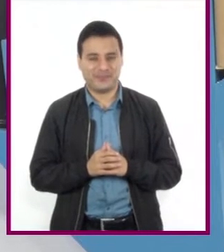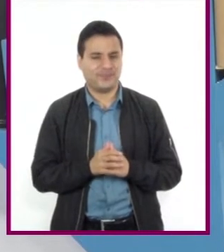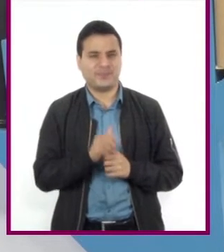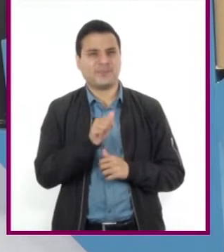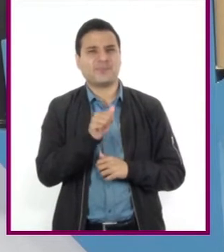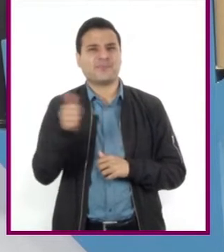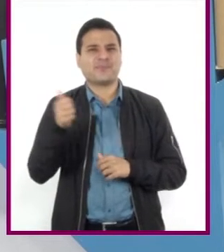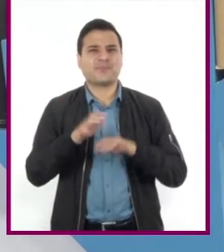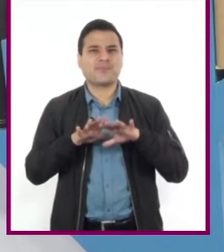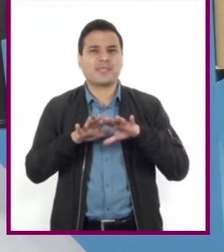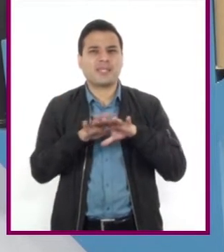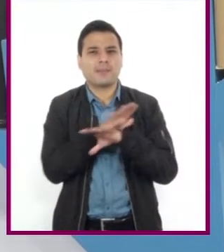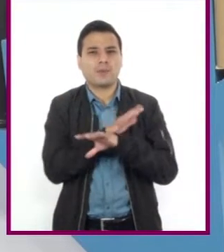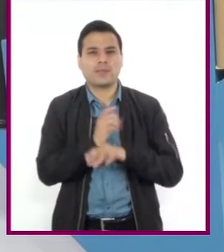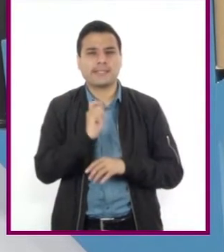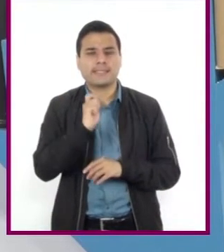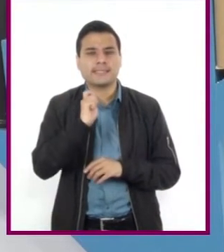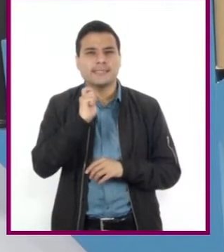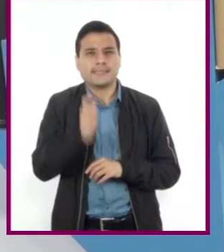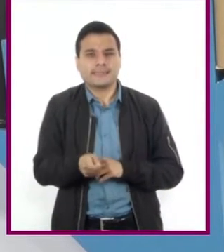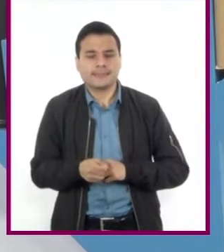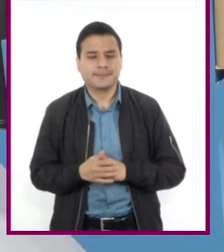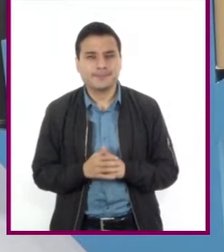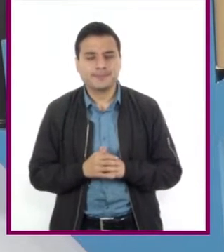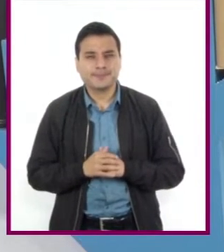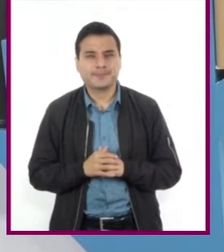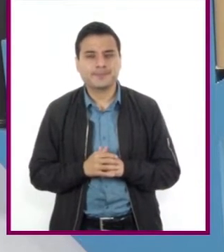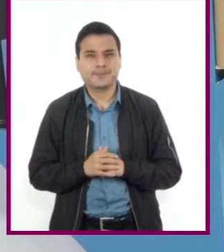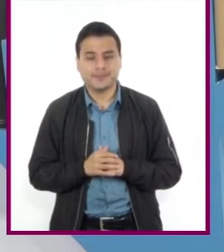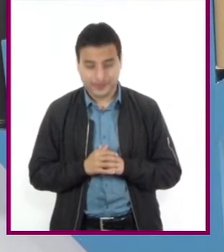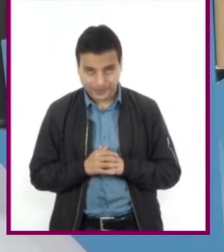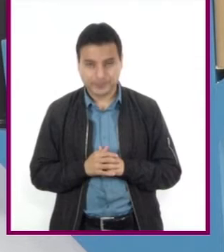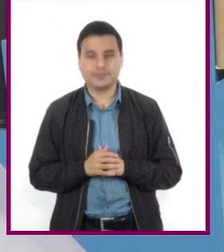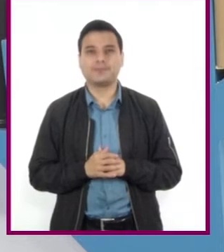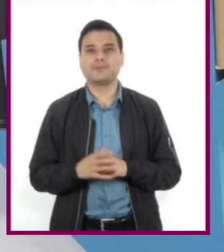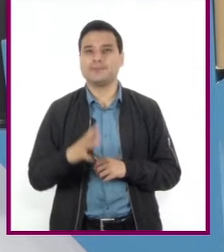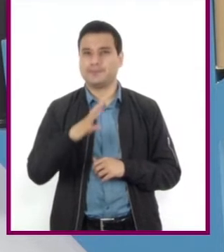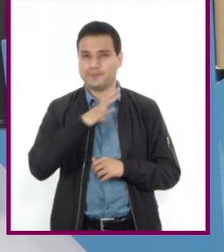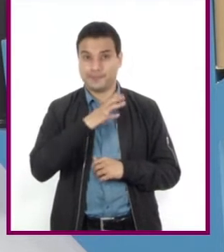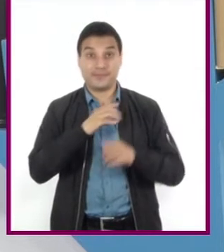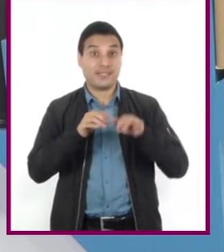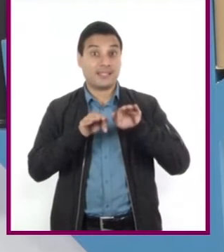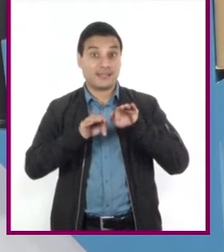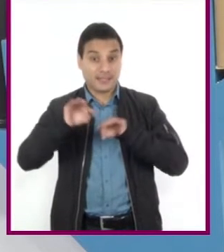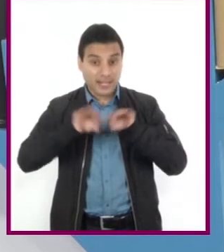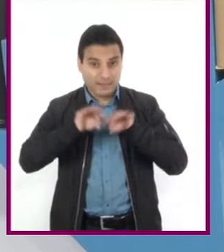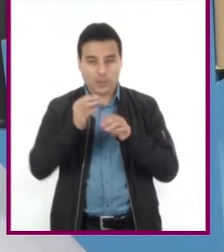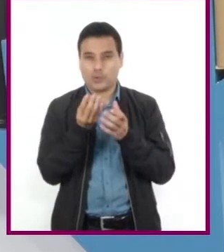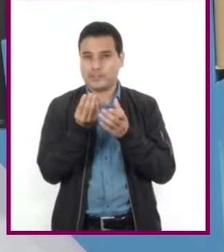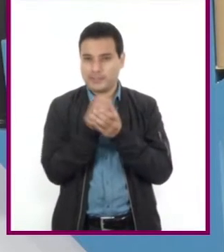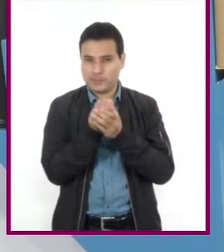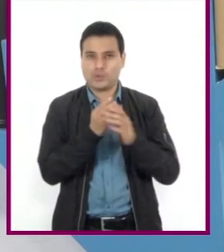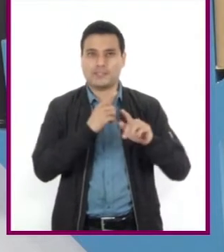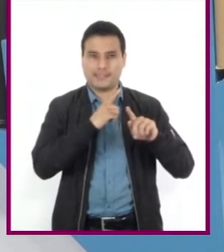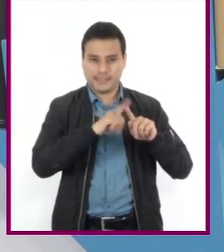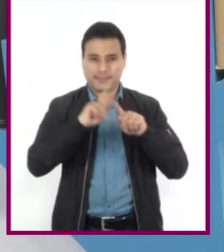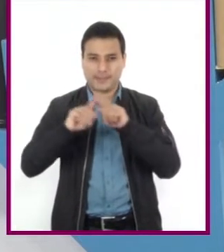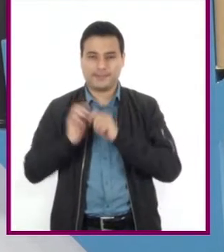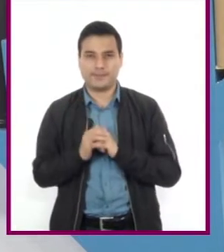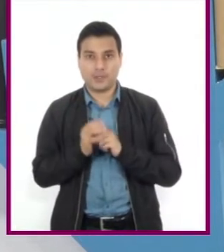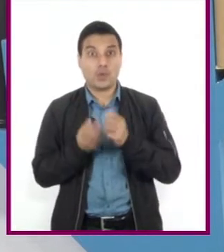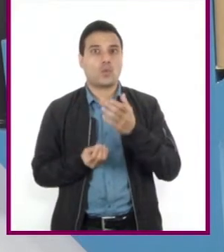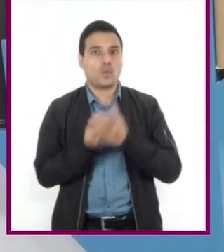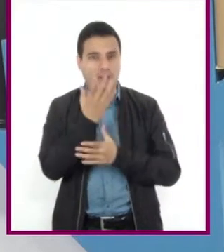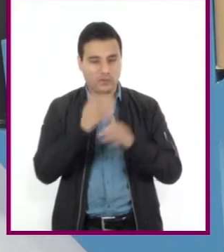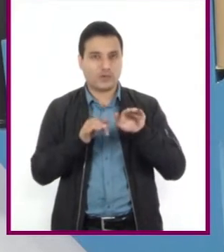presentó a raíz de la revolución agrícola en Mesoamérica fue la división del trabajo, haciéndose más necesarios nuevos oficios